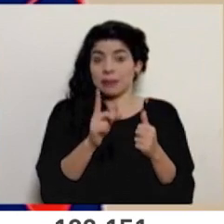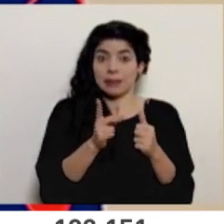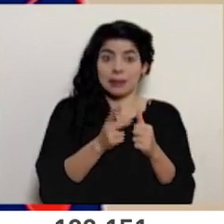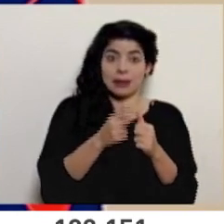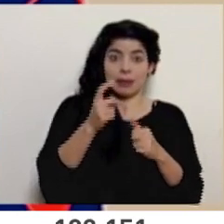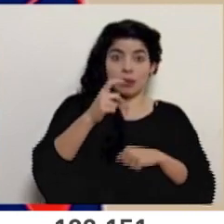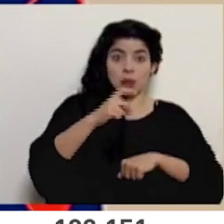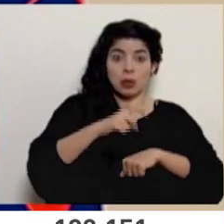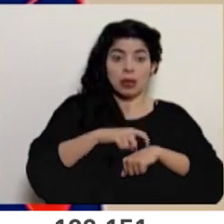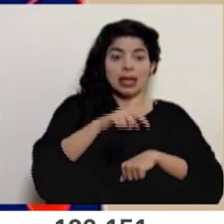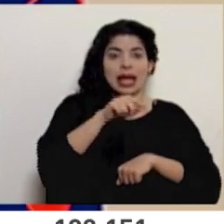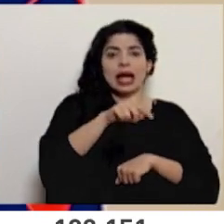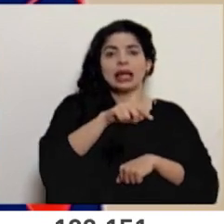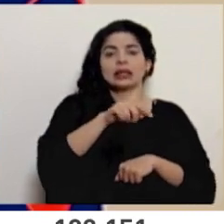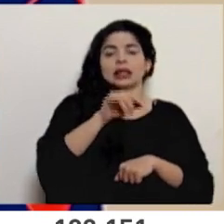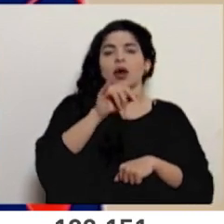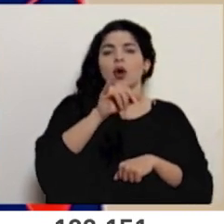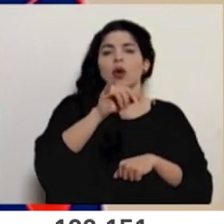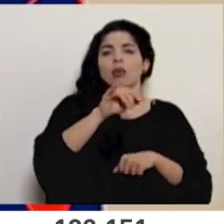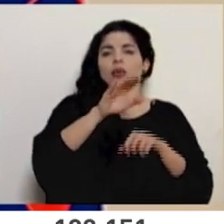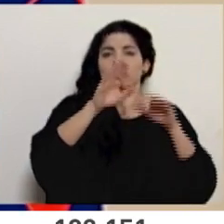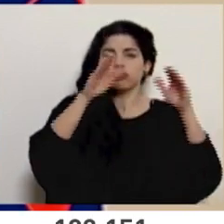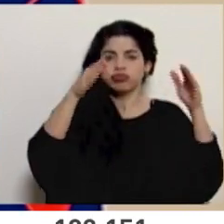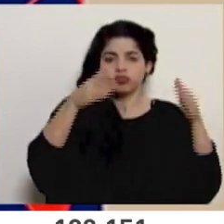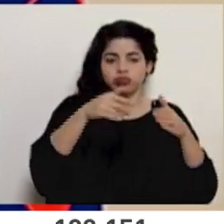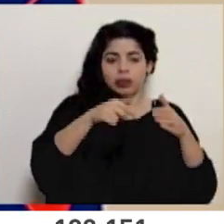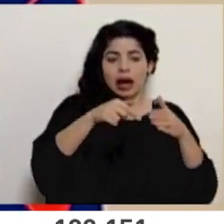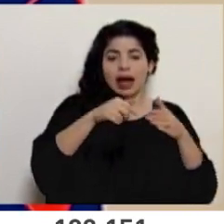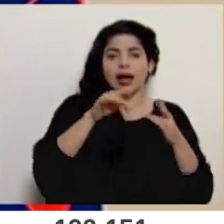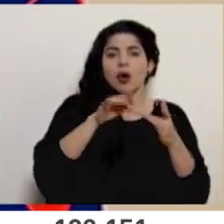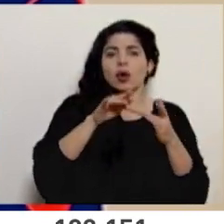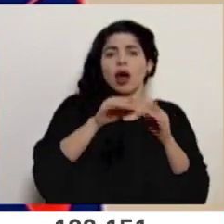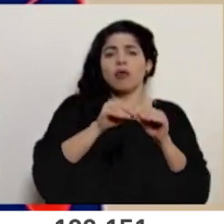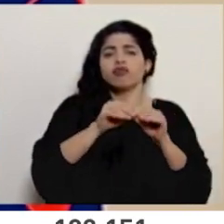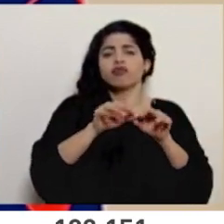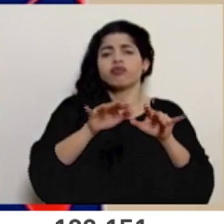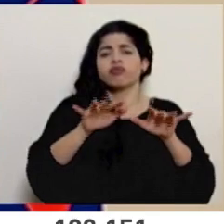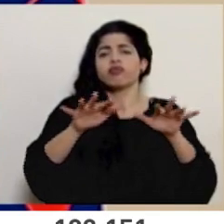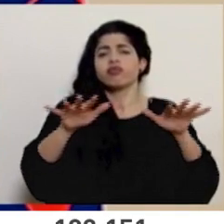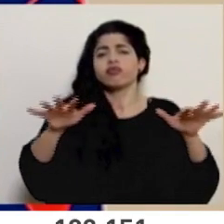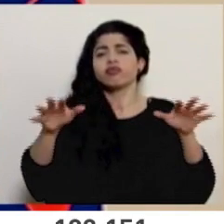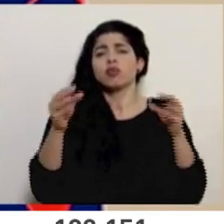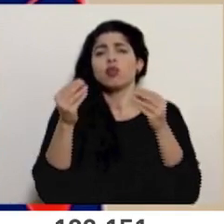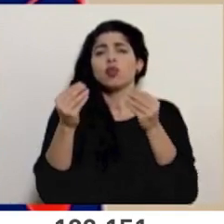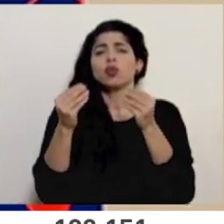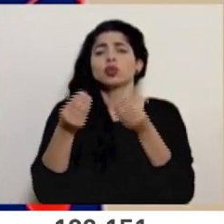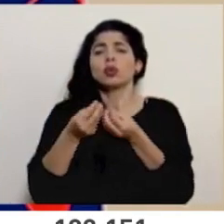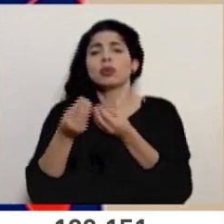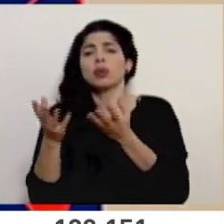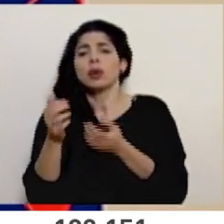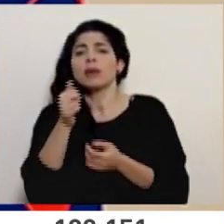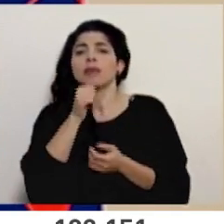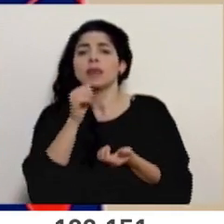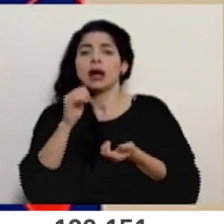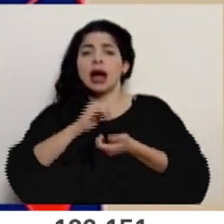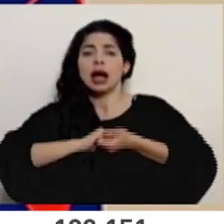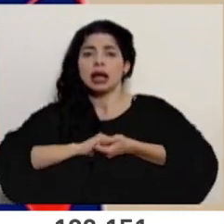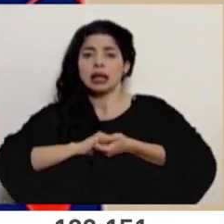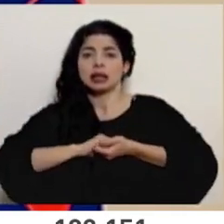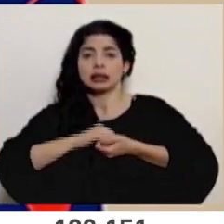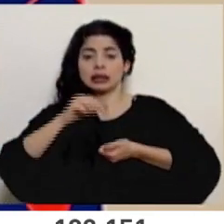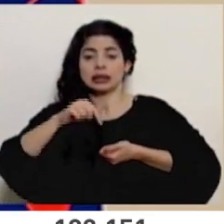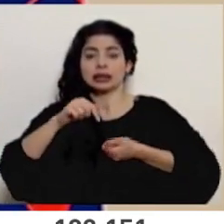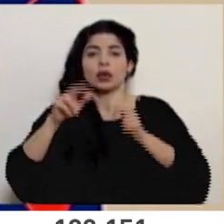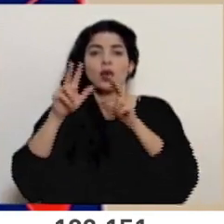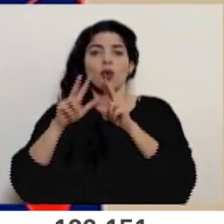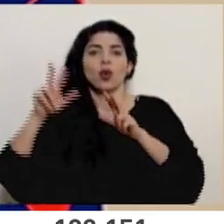es el punto focal de una red global de alianzas público-privadas auspiciada por las